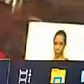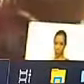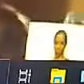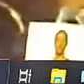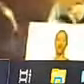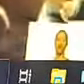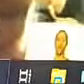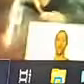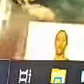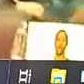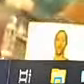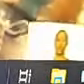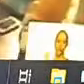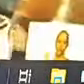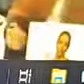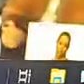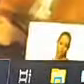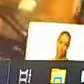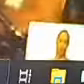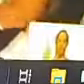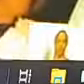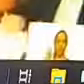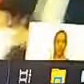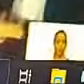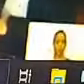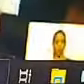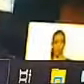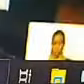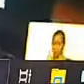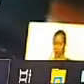elecciones parlamentarias. No se vislumbra por ningún lado